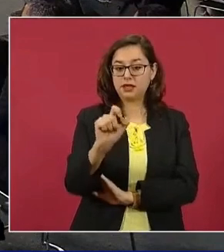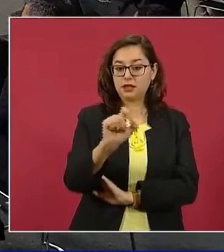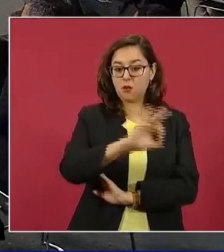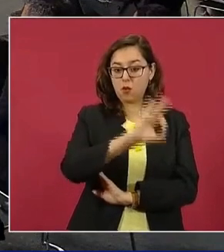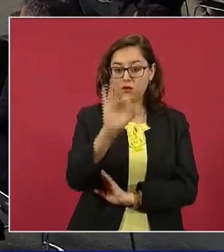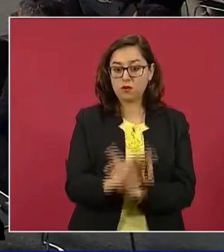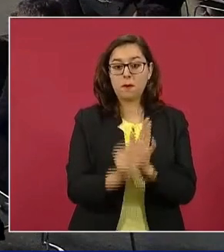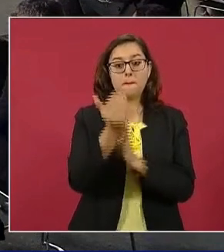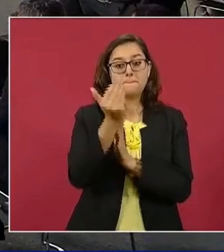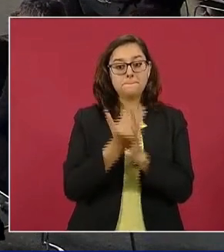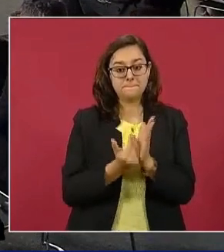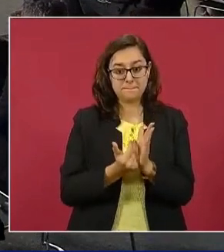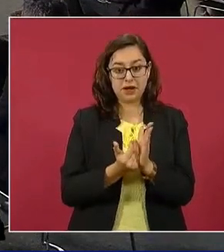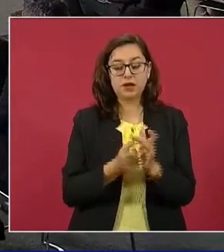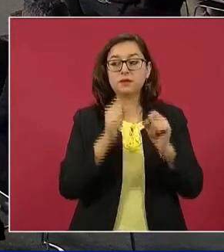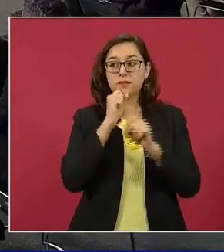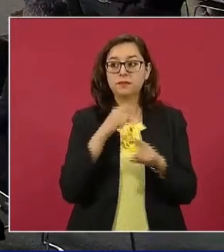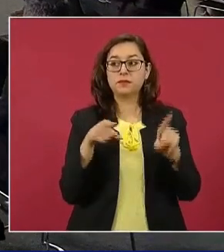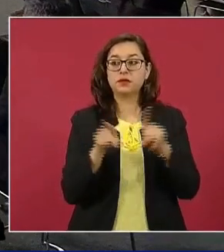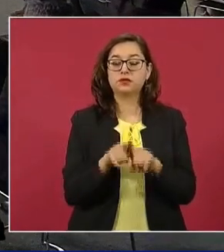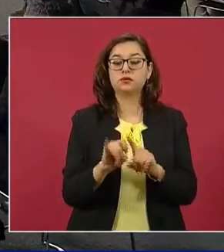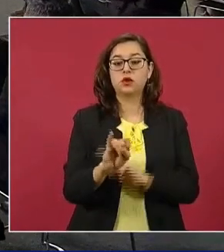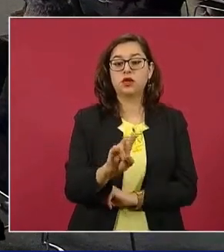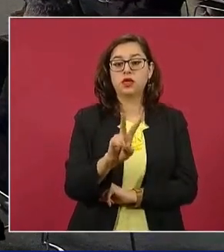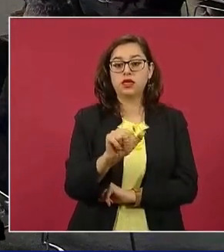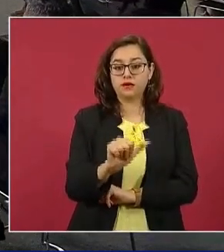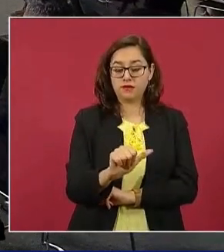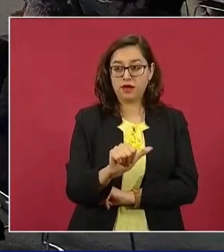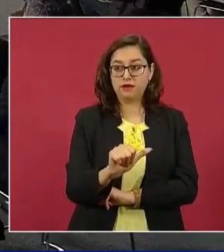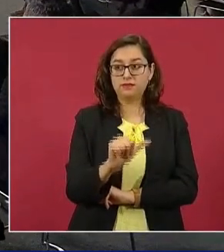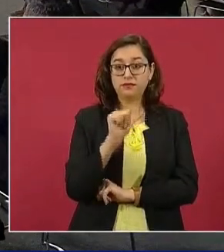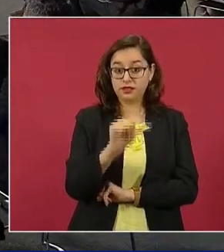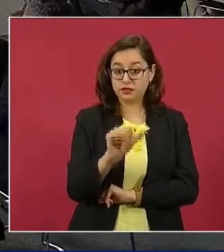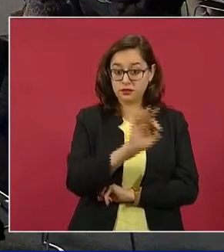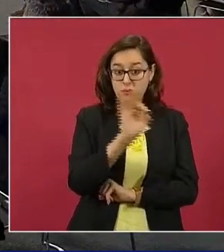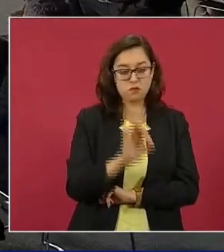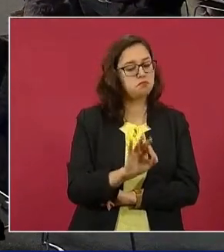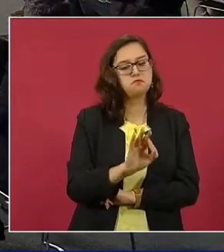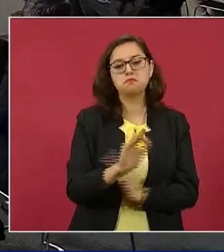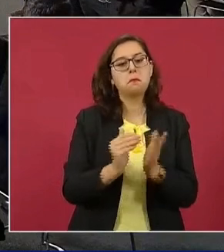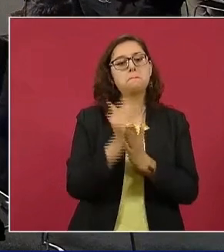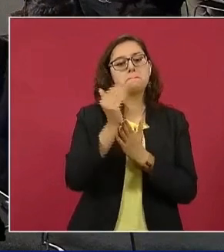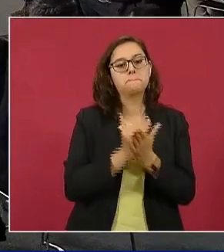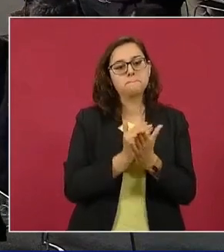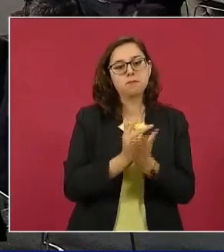20% y baja el IVA del 16 al 8%.